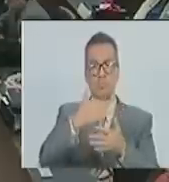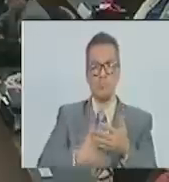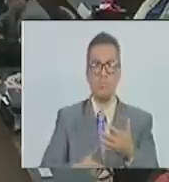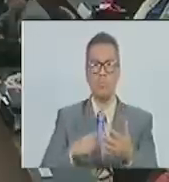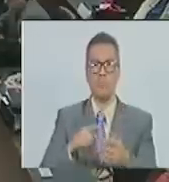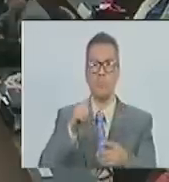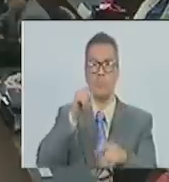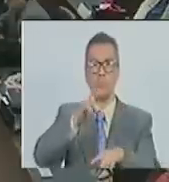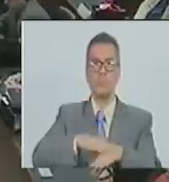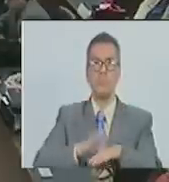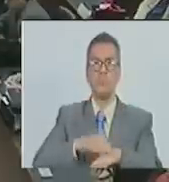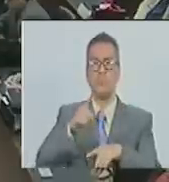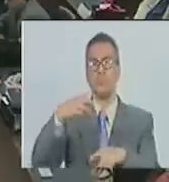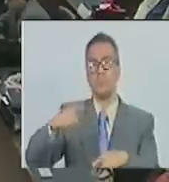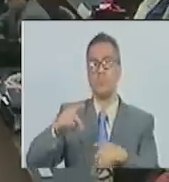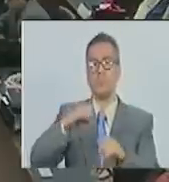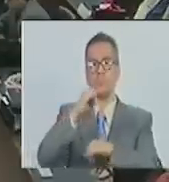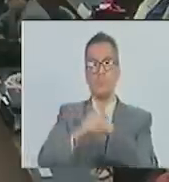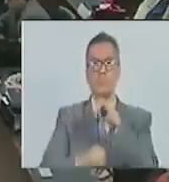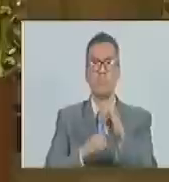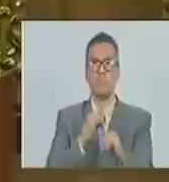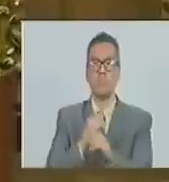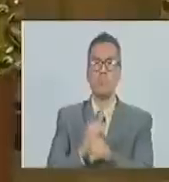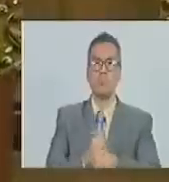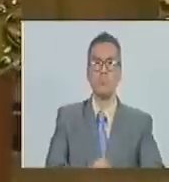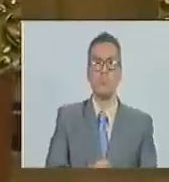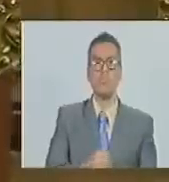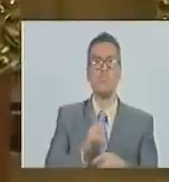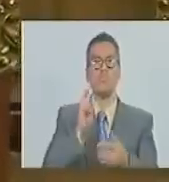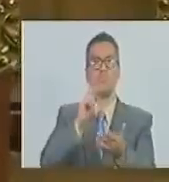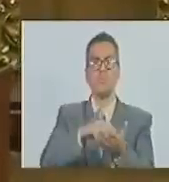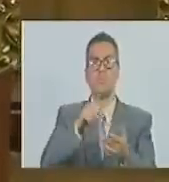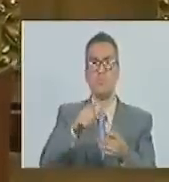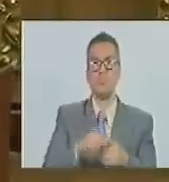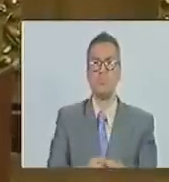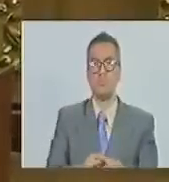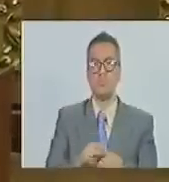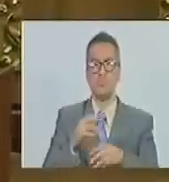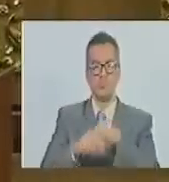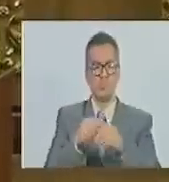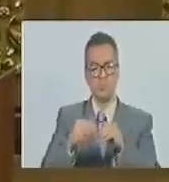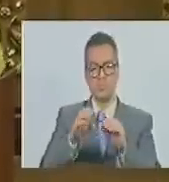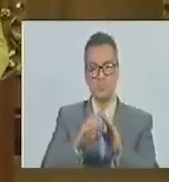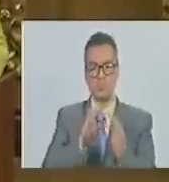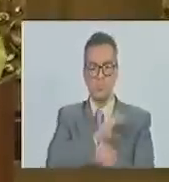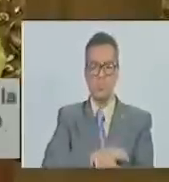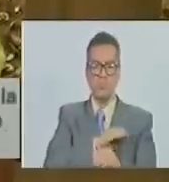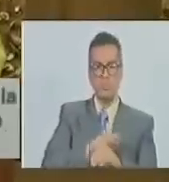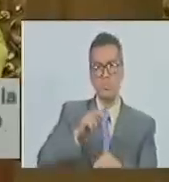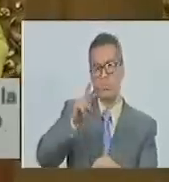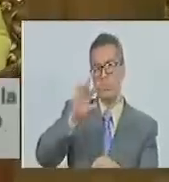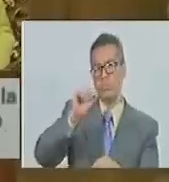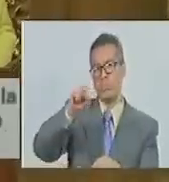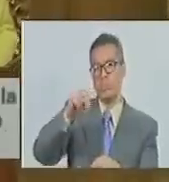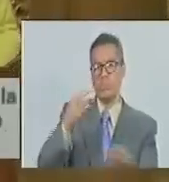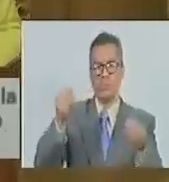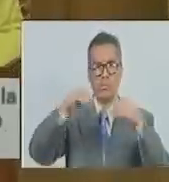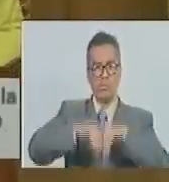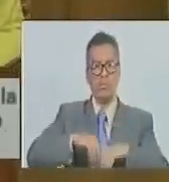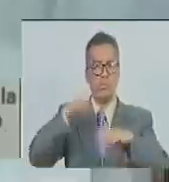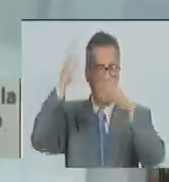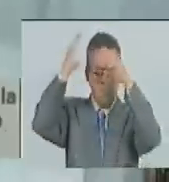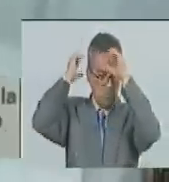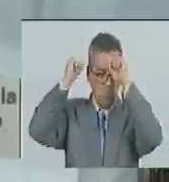categórica y flagrante el derecho internacional, particularmente lo contemplado en la Convención de Viena sobre las Relaciones